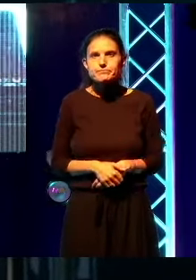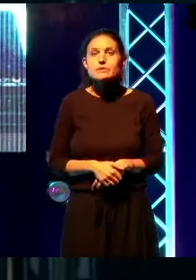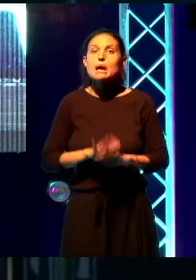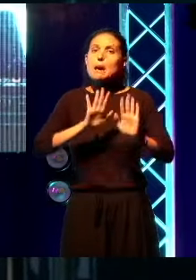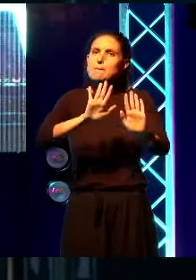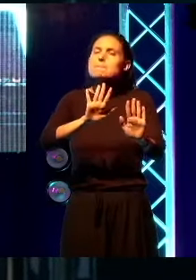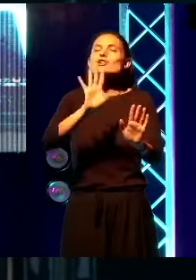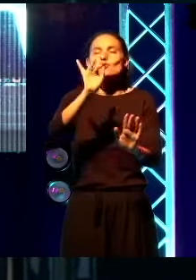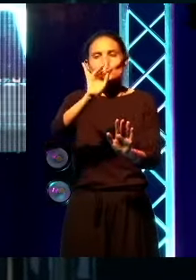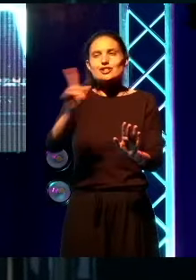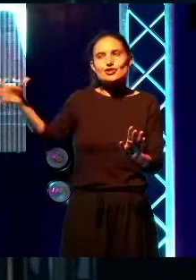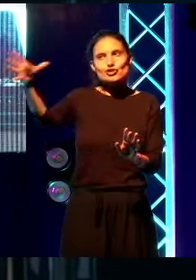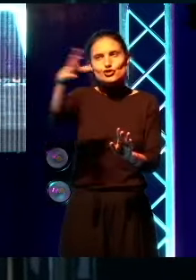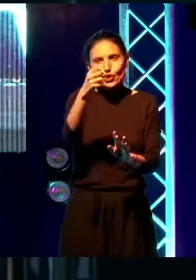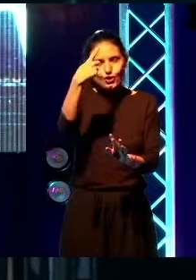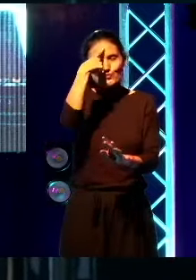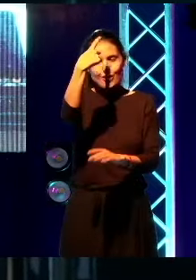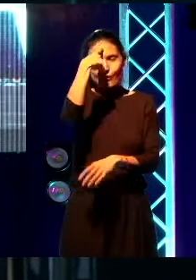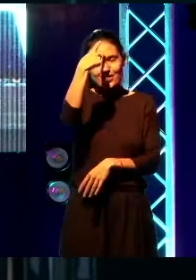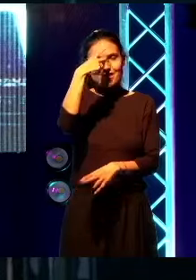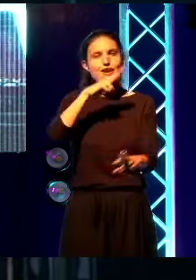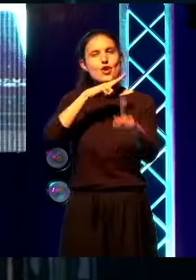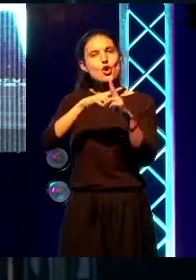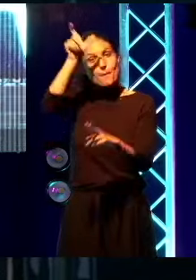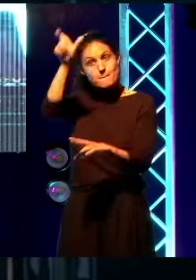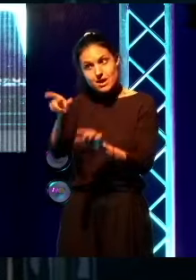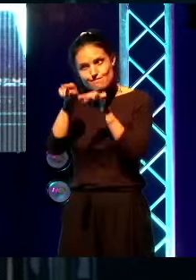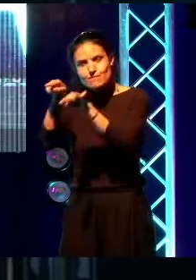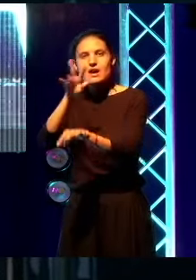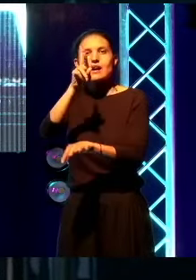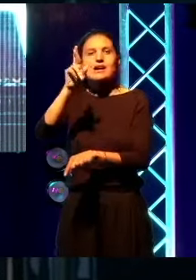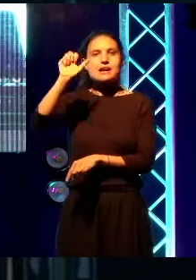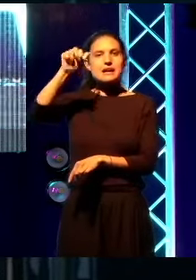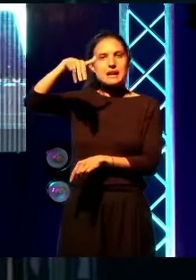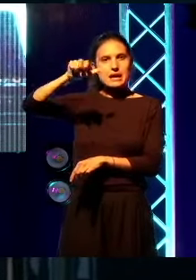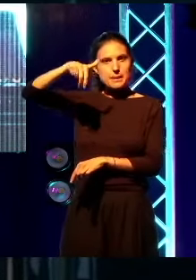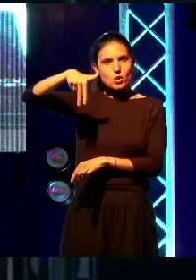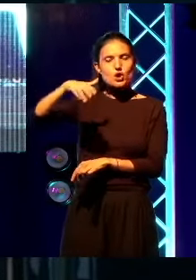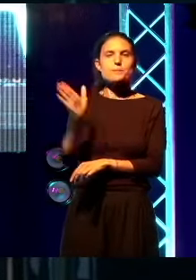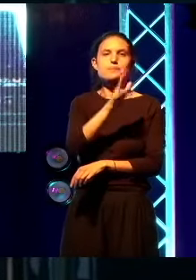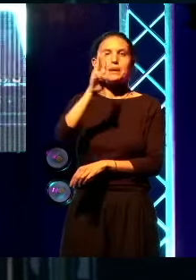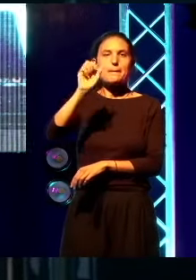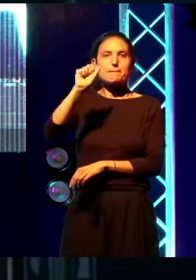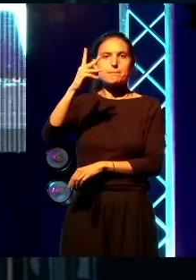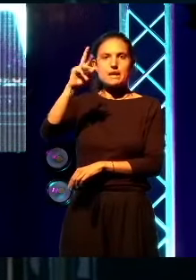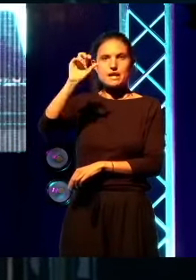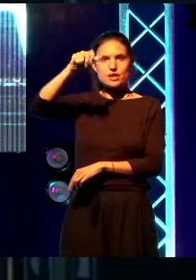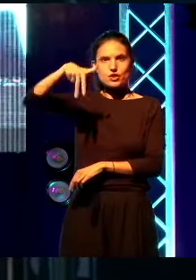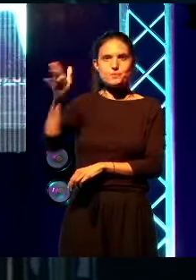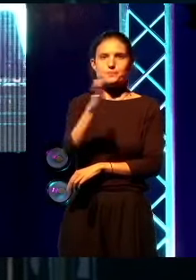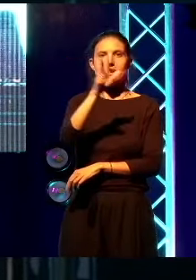pero sí en el corazón de todos. Ramón Padrón Cejas, muchas gracias. Para él pido un fuerte aplauso.